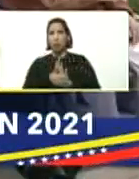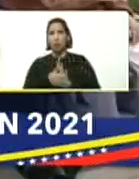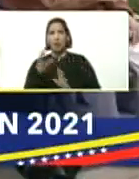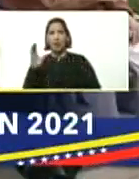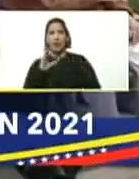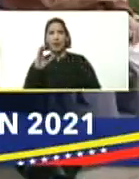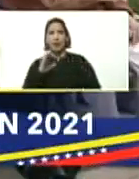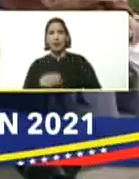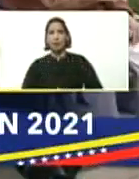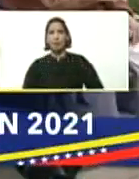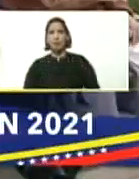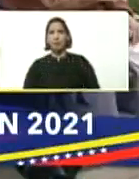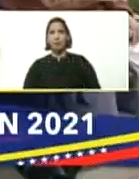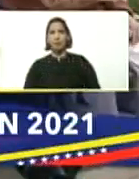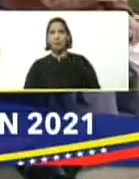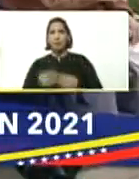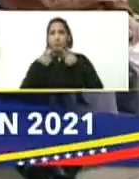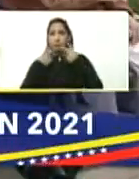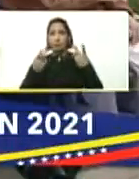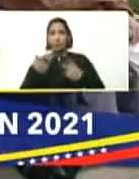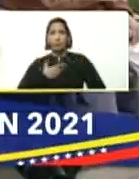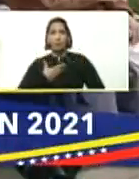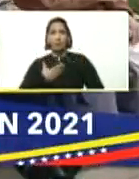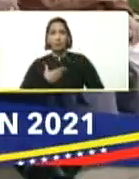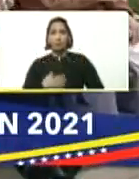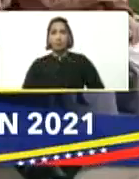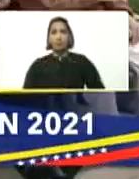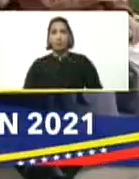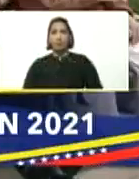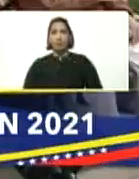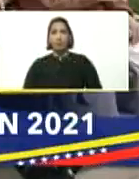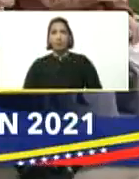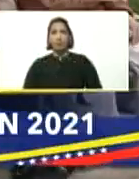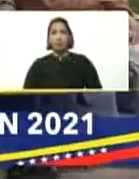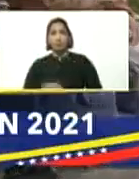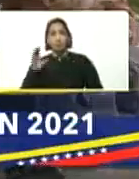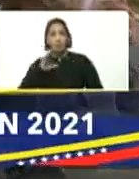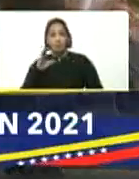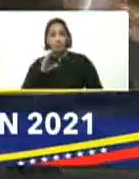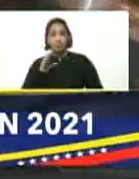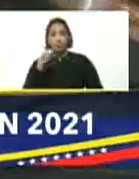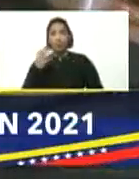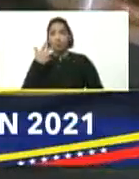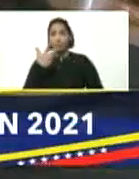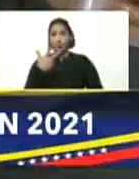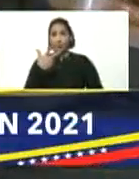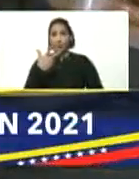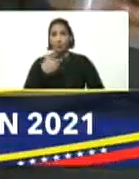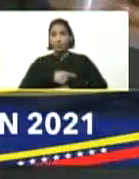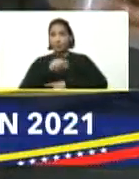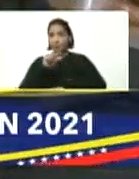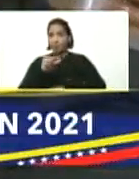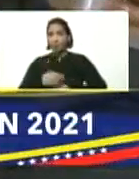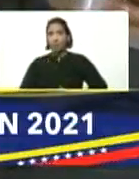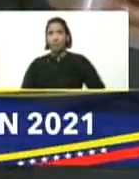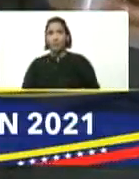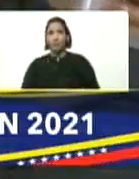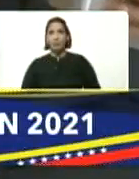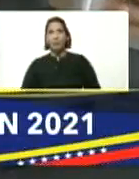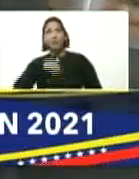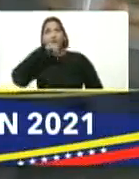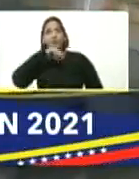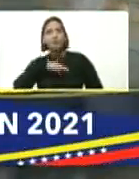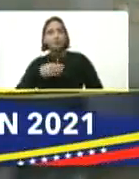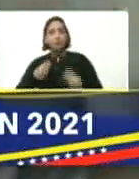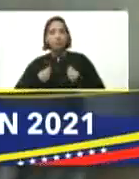Caracas, eso lo publicó la alcaldía de Caracas, que son tres momentos de la historia